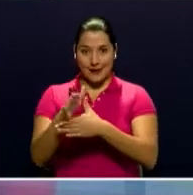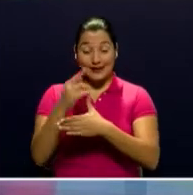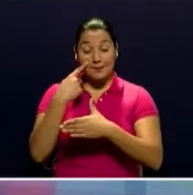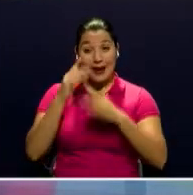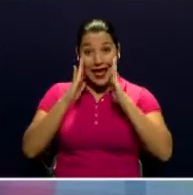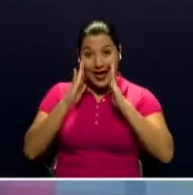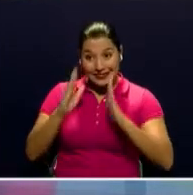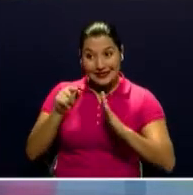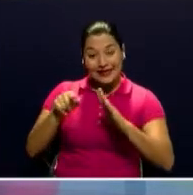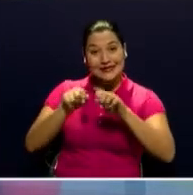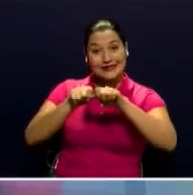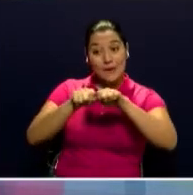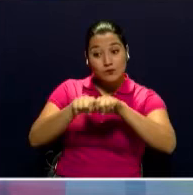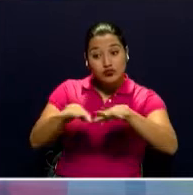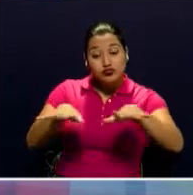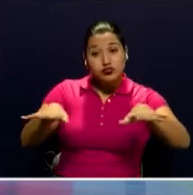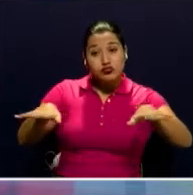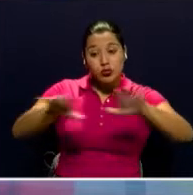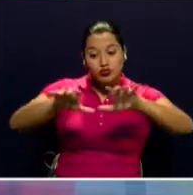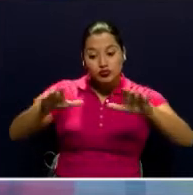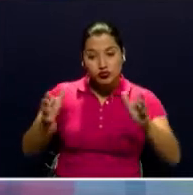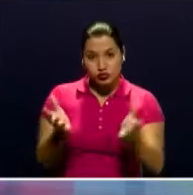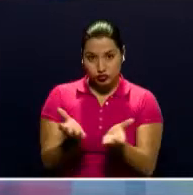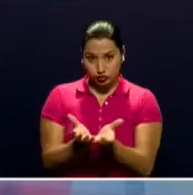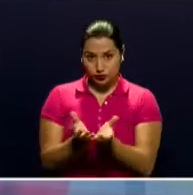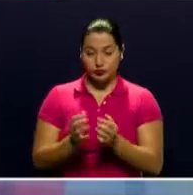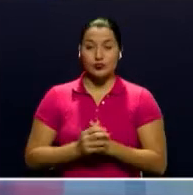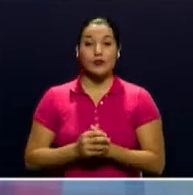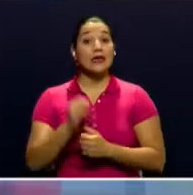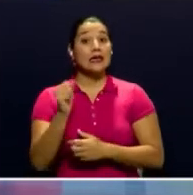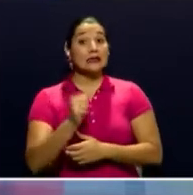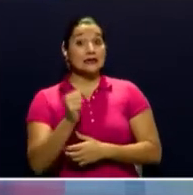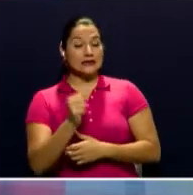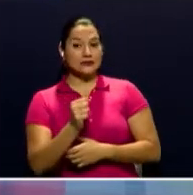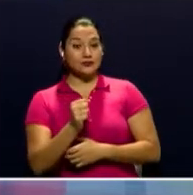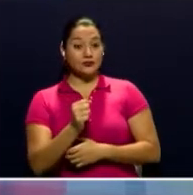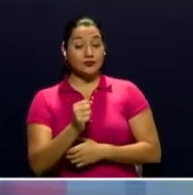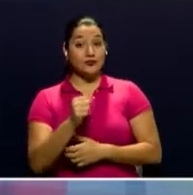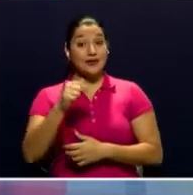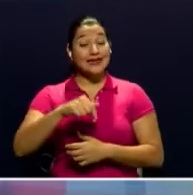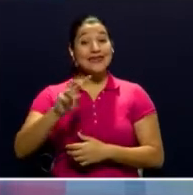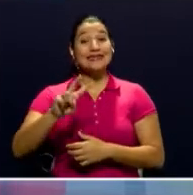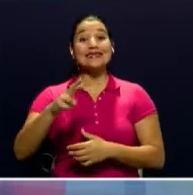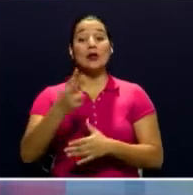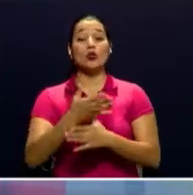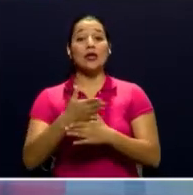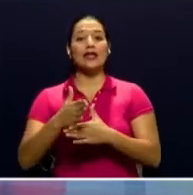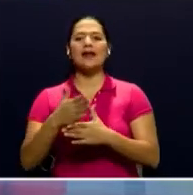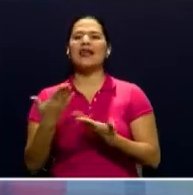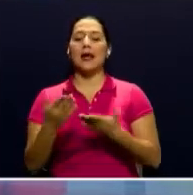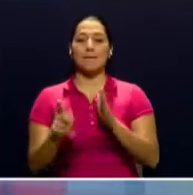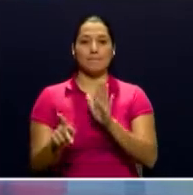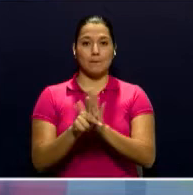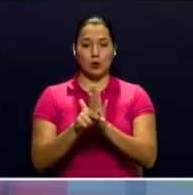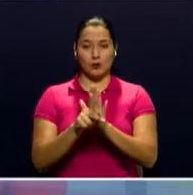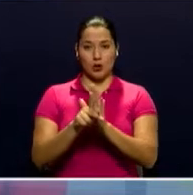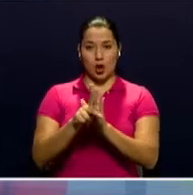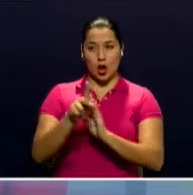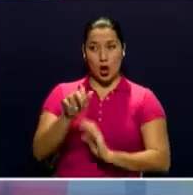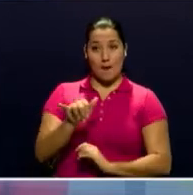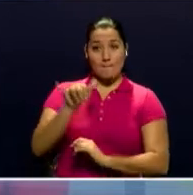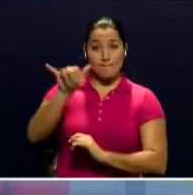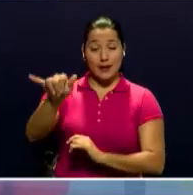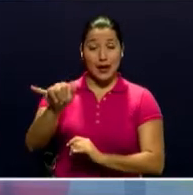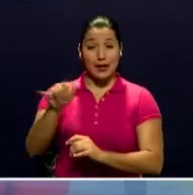esta pandemia global. Así es, Eisel. En esta segunda etapa se prohibieron los viajes de